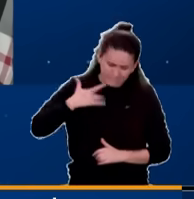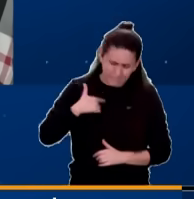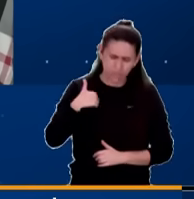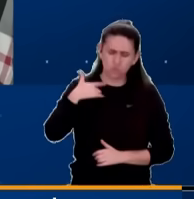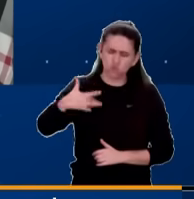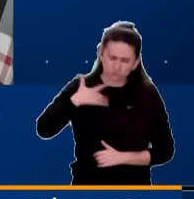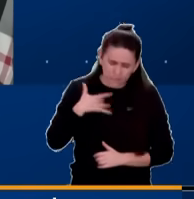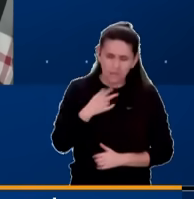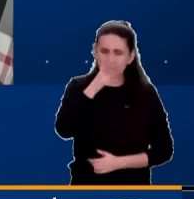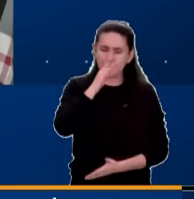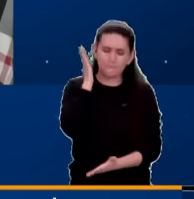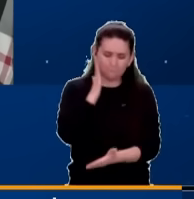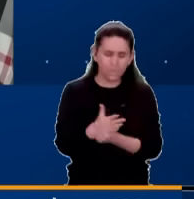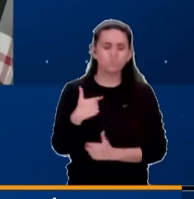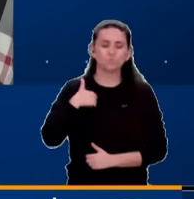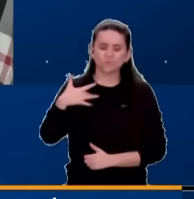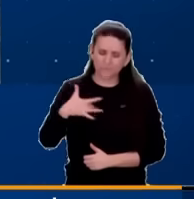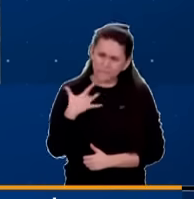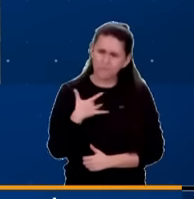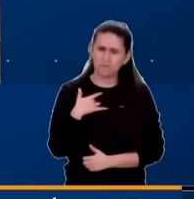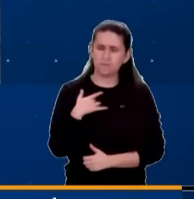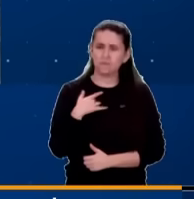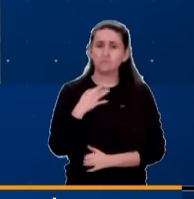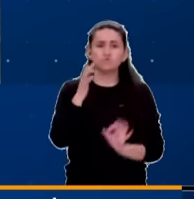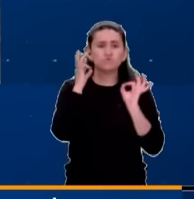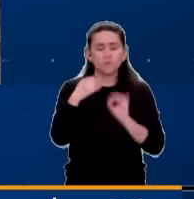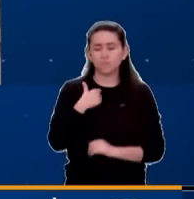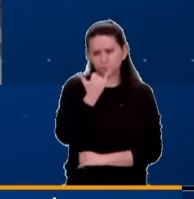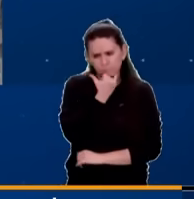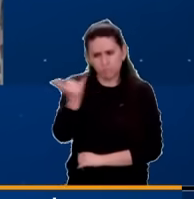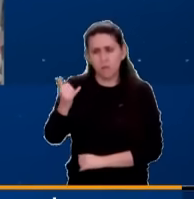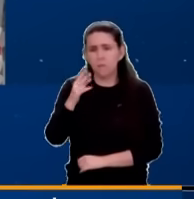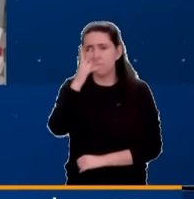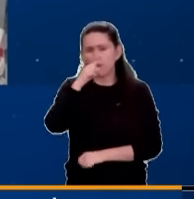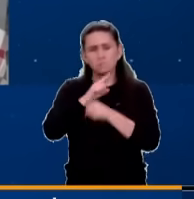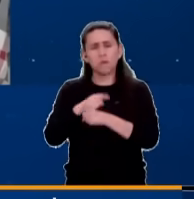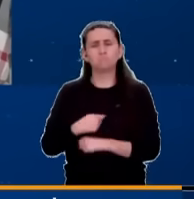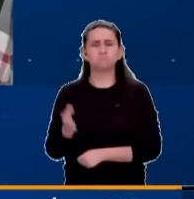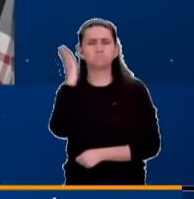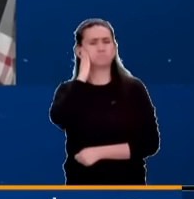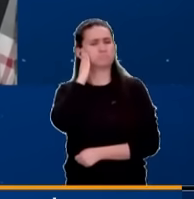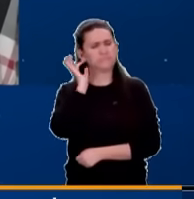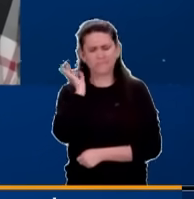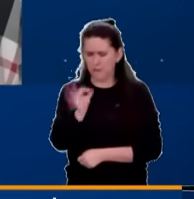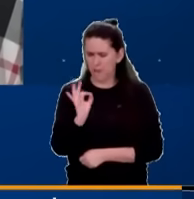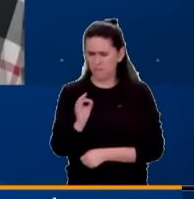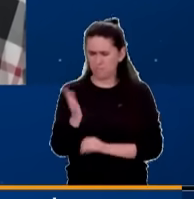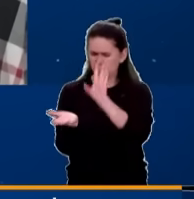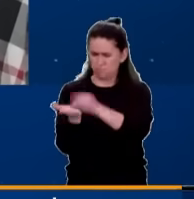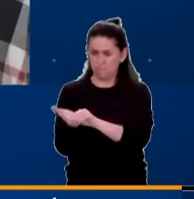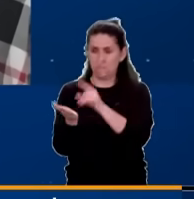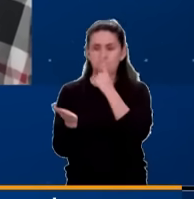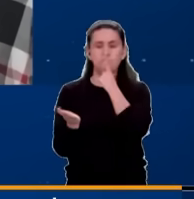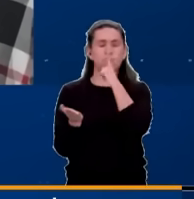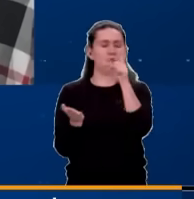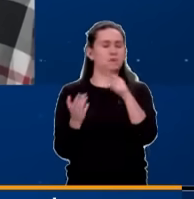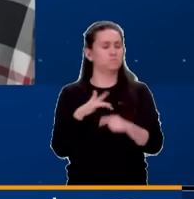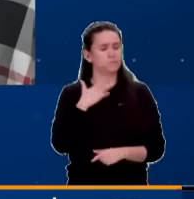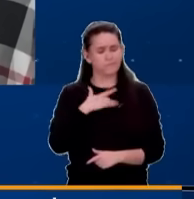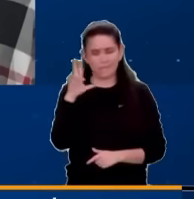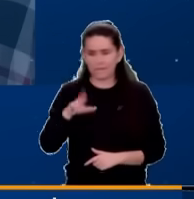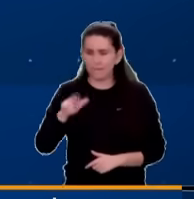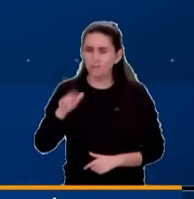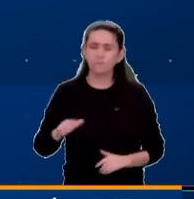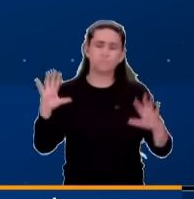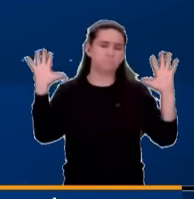había pasado algo porque ella siempre me contestaba el teléfono, ella nunca apagaba el teléfono. Y ya ahí comencé a buscarla toda